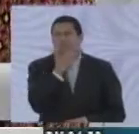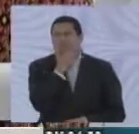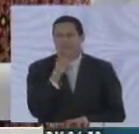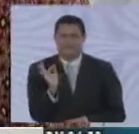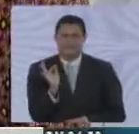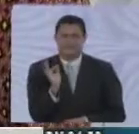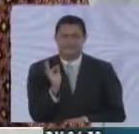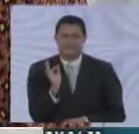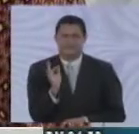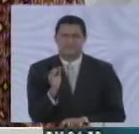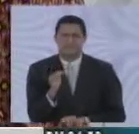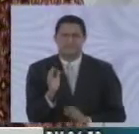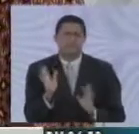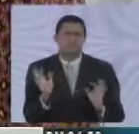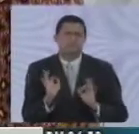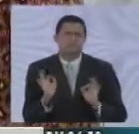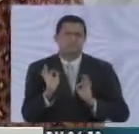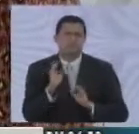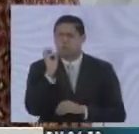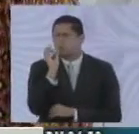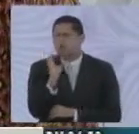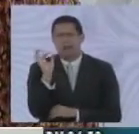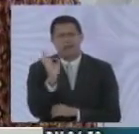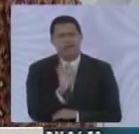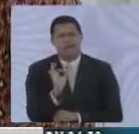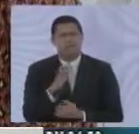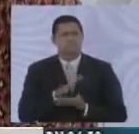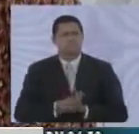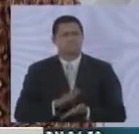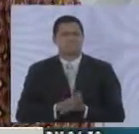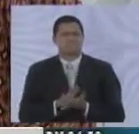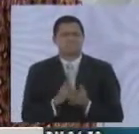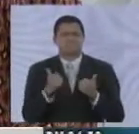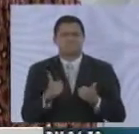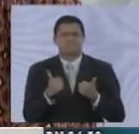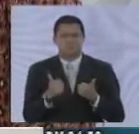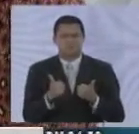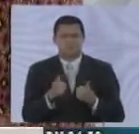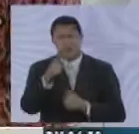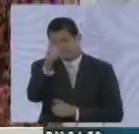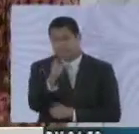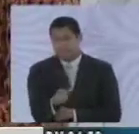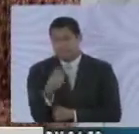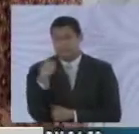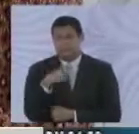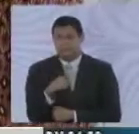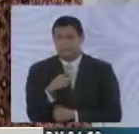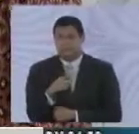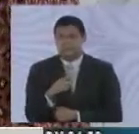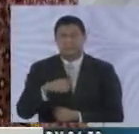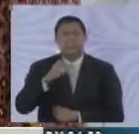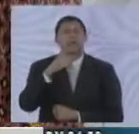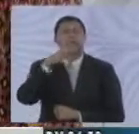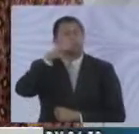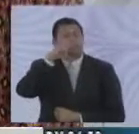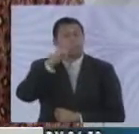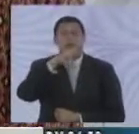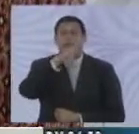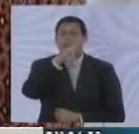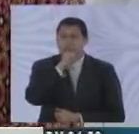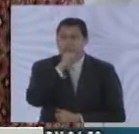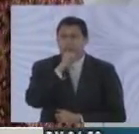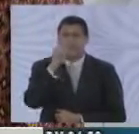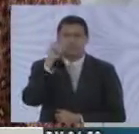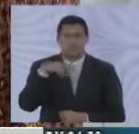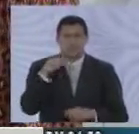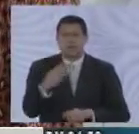El simple hecho de que no sea doloroso ya es bastante. El paciente debe mantenerse haciendo lavados, como dije, el paciente incluso